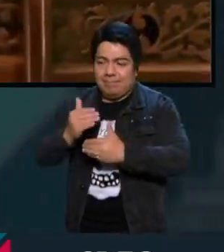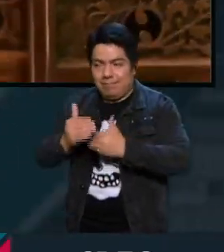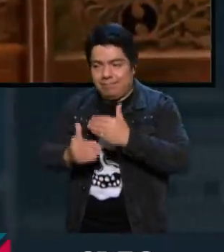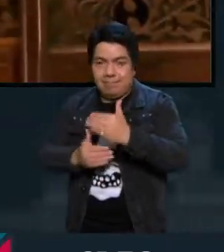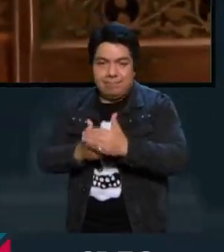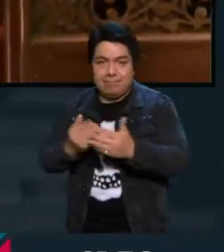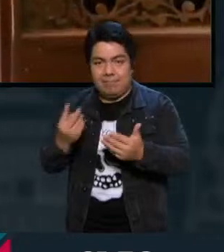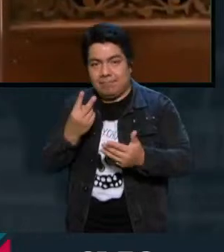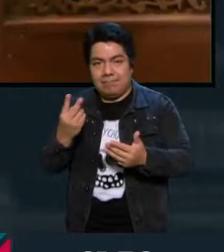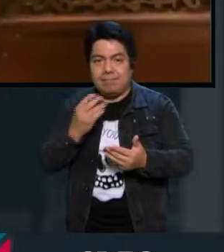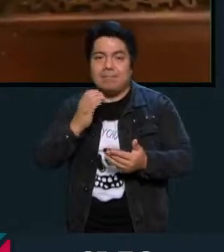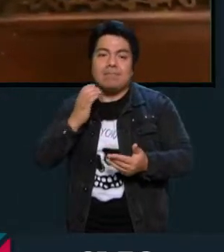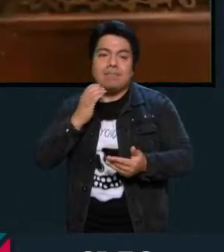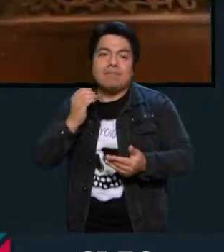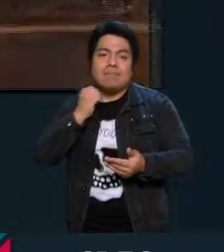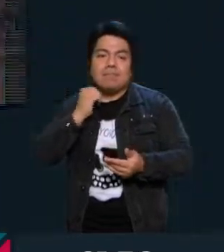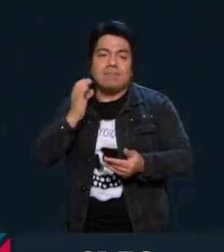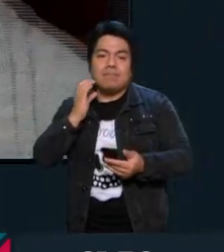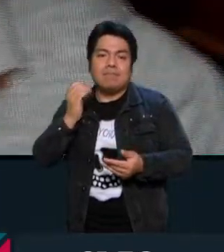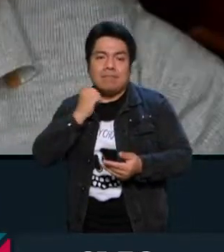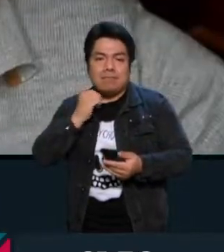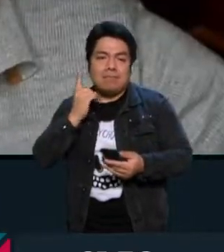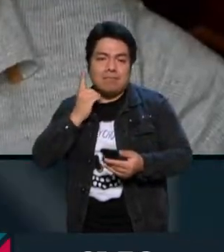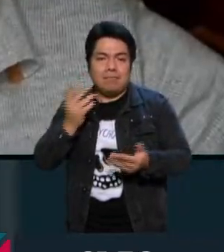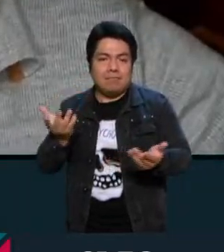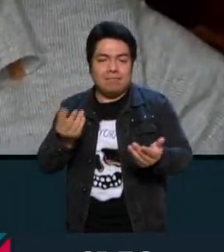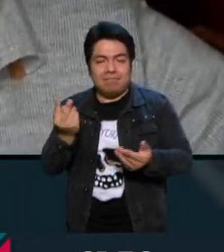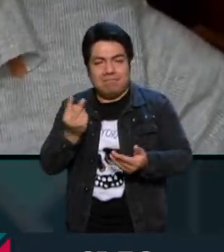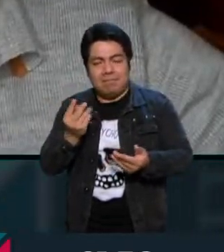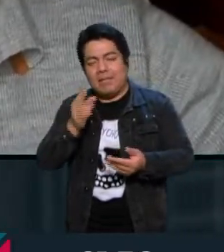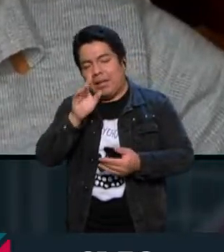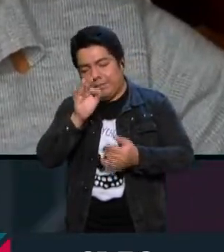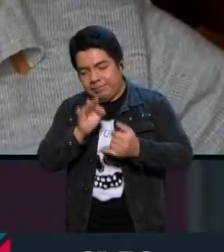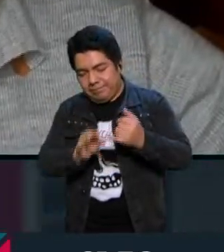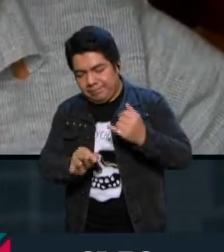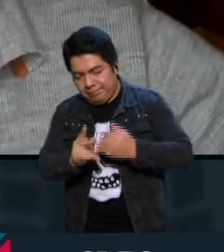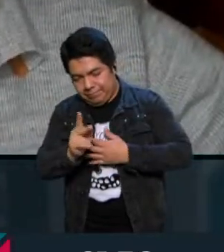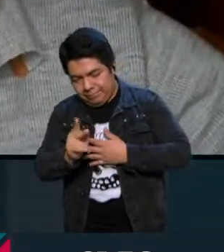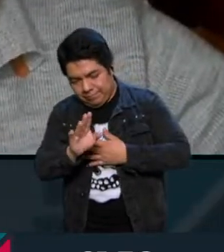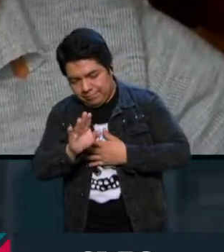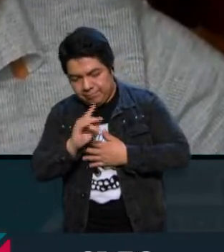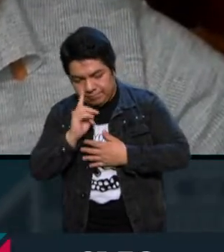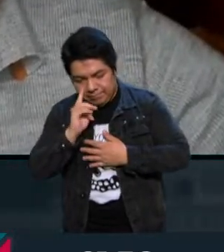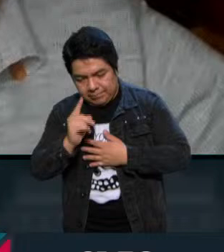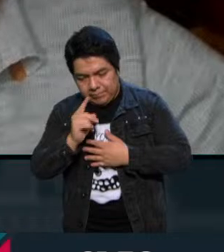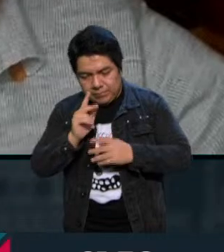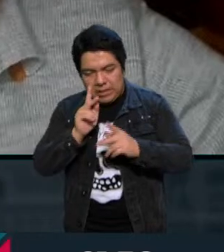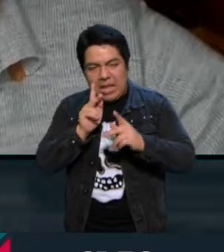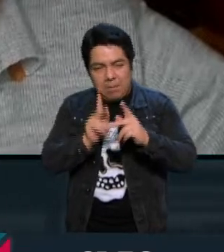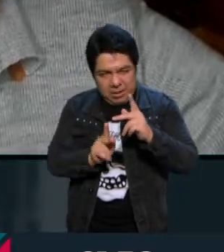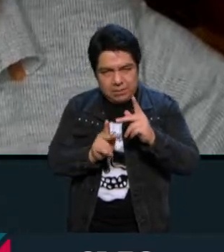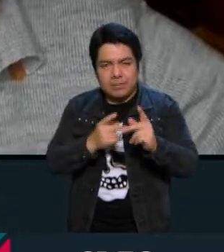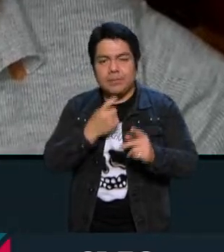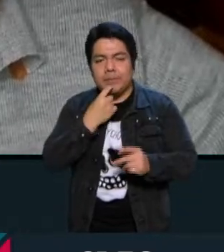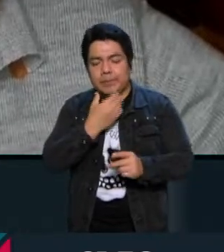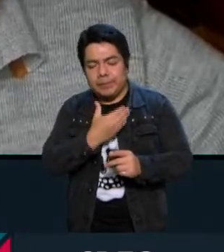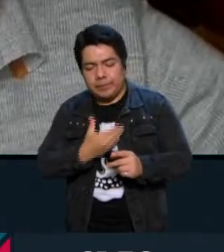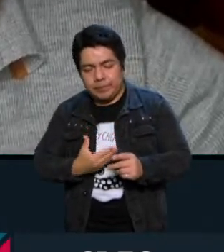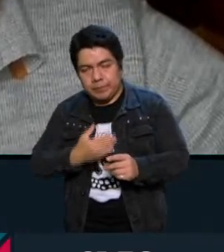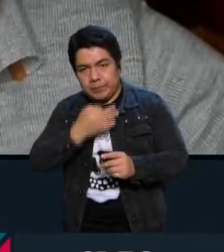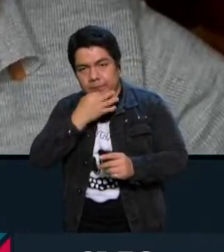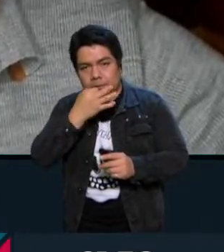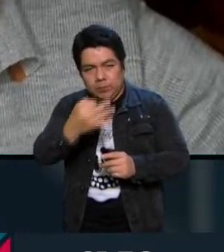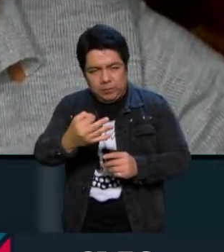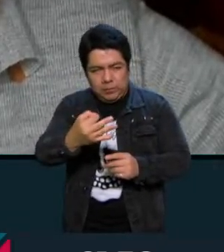las dos cámaras, Braulio. Ahora, doctor, me gustaría también plantearle una última pregunta, porque esta pausa la anuncia el presidente López Obrador